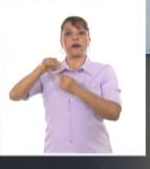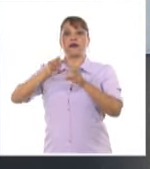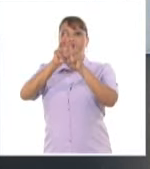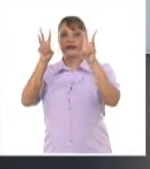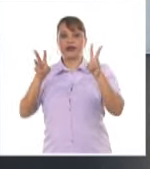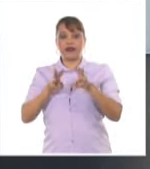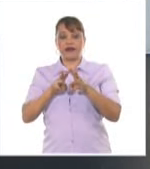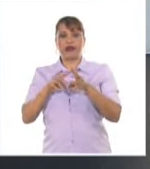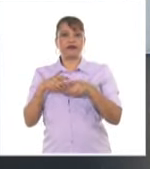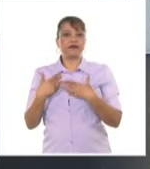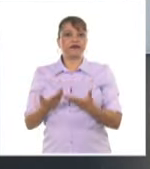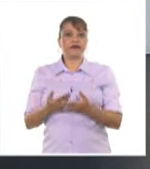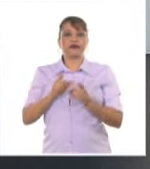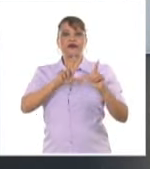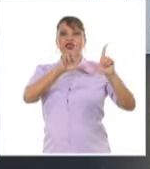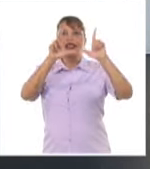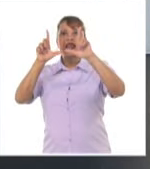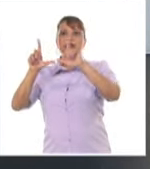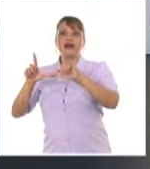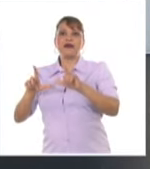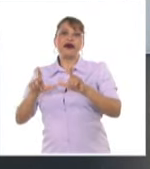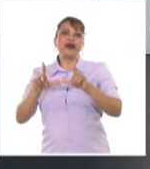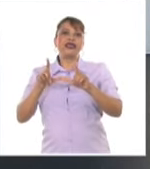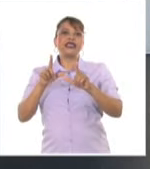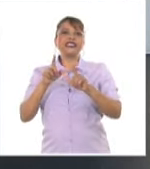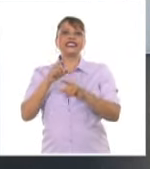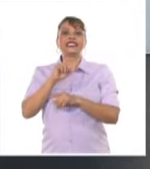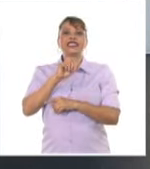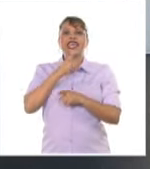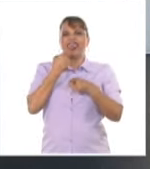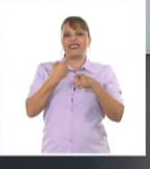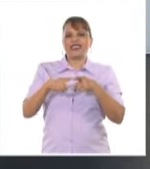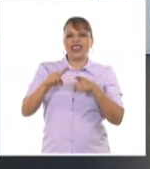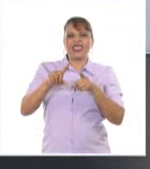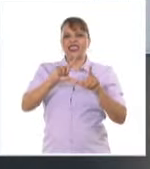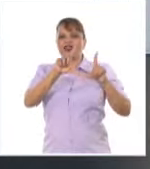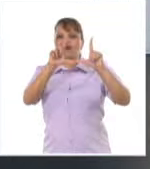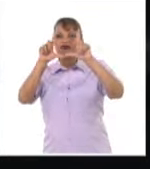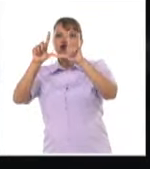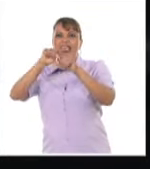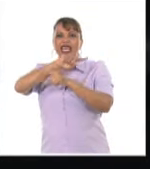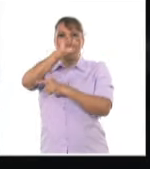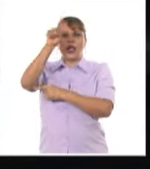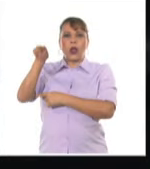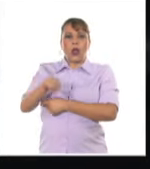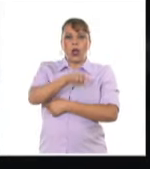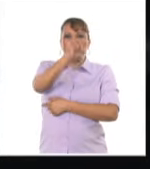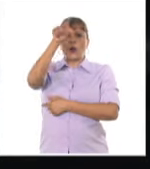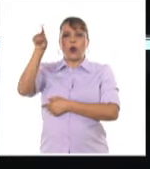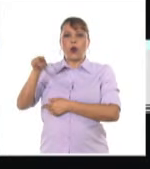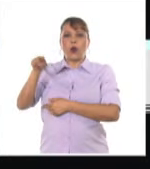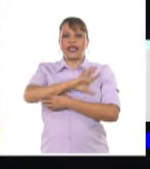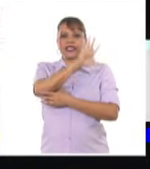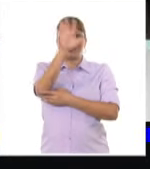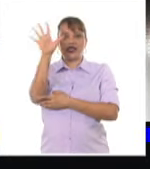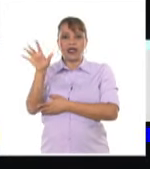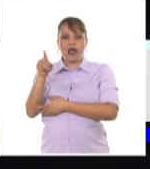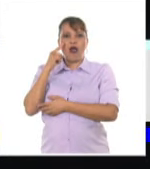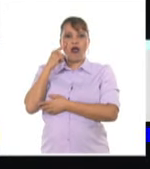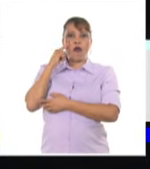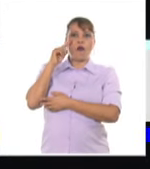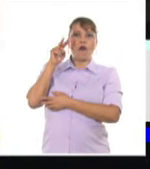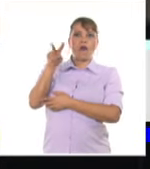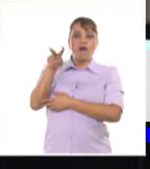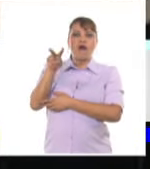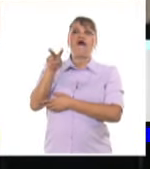digitales las imágenes de curiosas figuras en el cielo avistadas en varias provincias del occidente cubano. Expertos de la empresa cubana